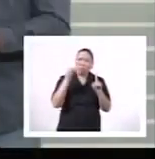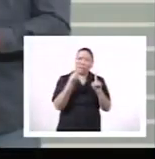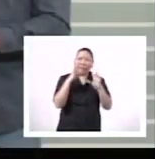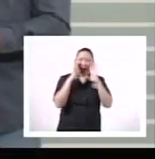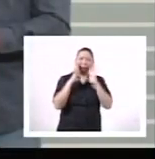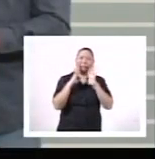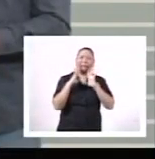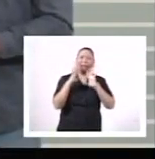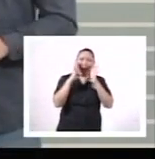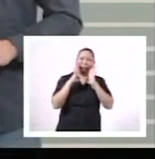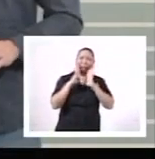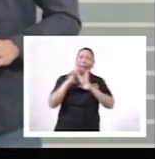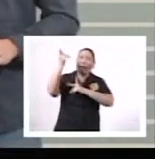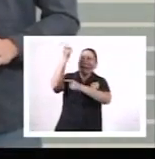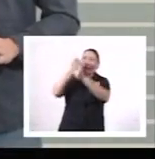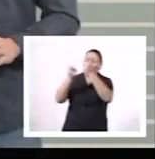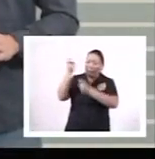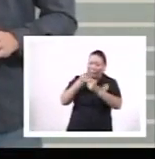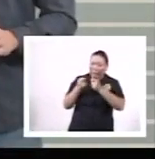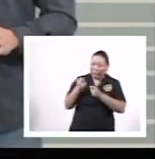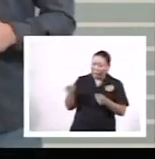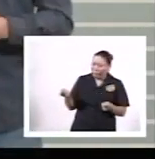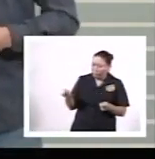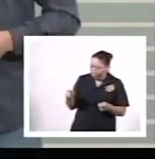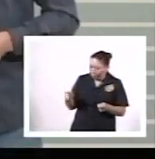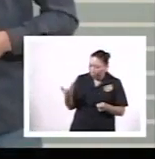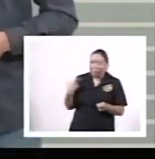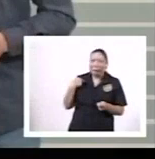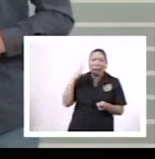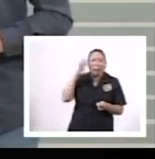¿Se recuerdan? Piénsenle, piénsenle. Ustedes saben.